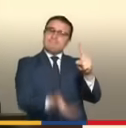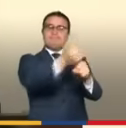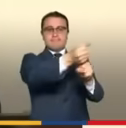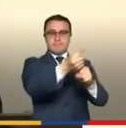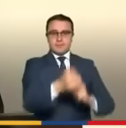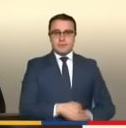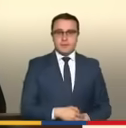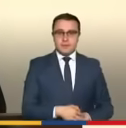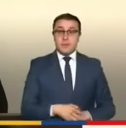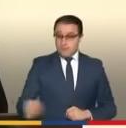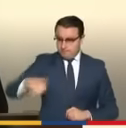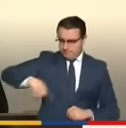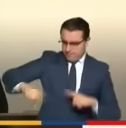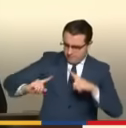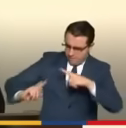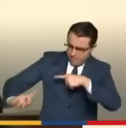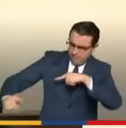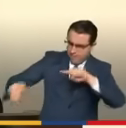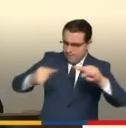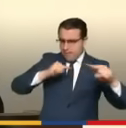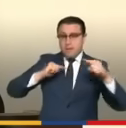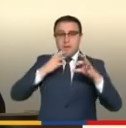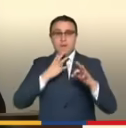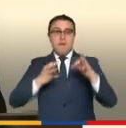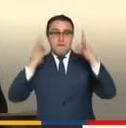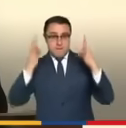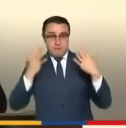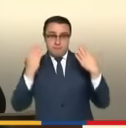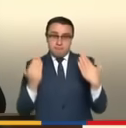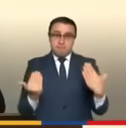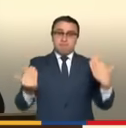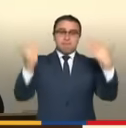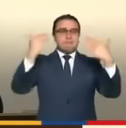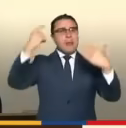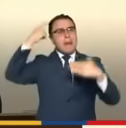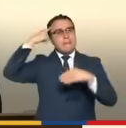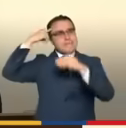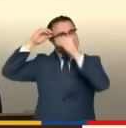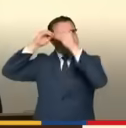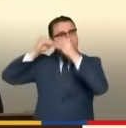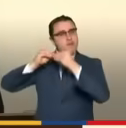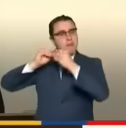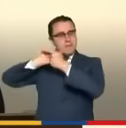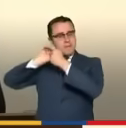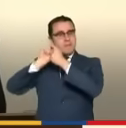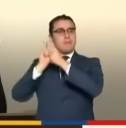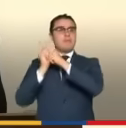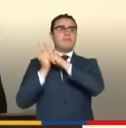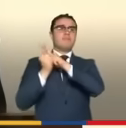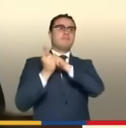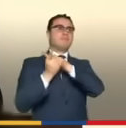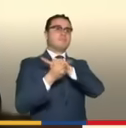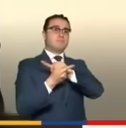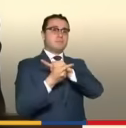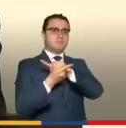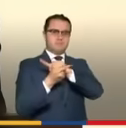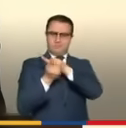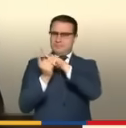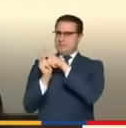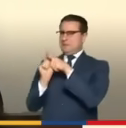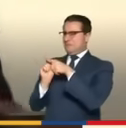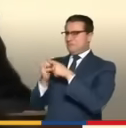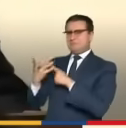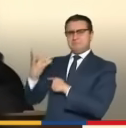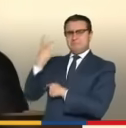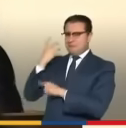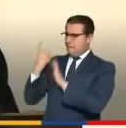vale la pena o no cambiar de manera de pensar respecto a lo que sucedía en